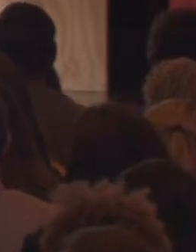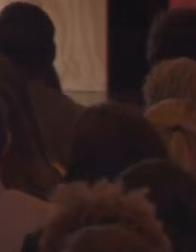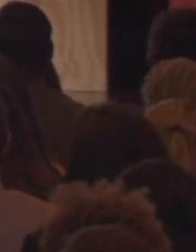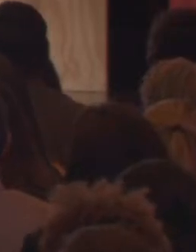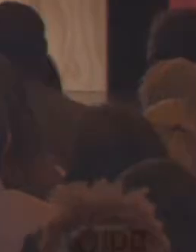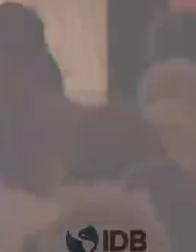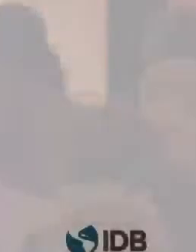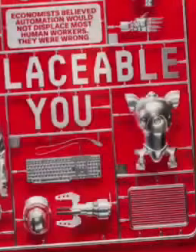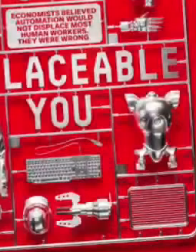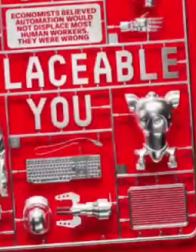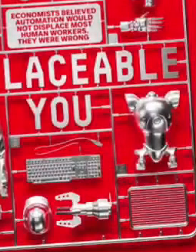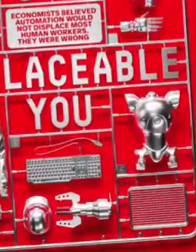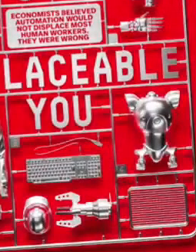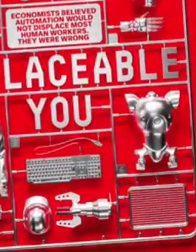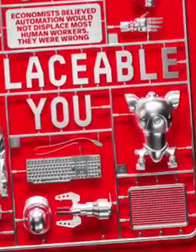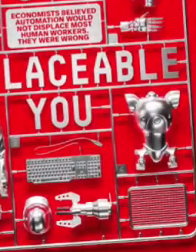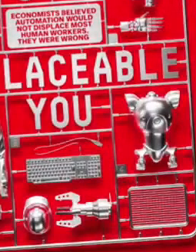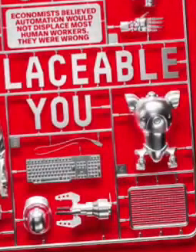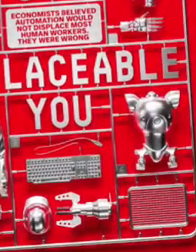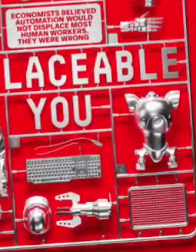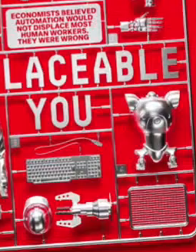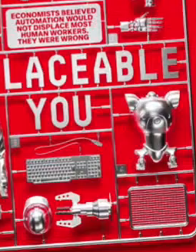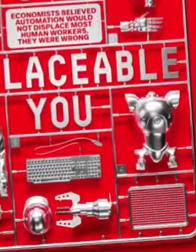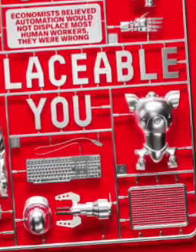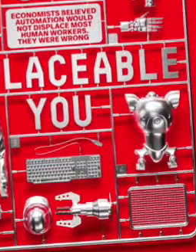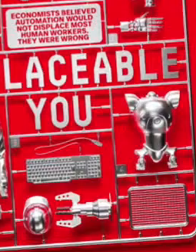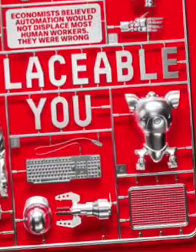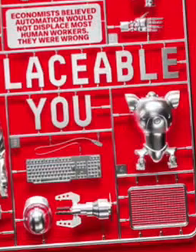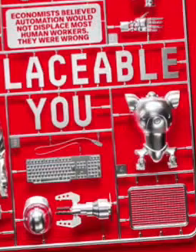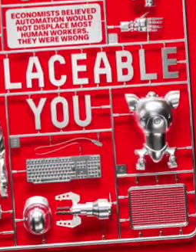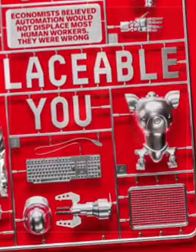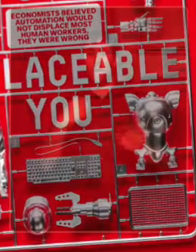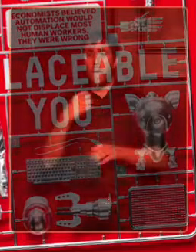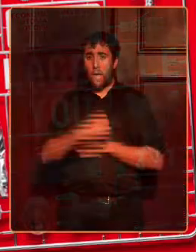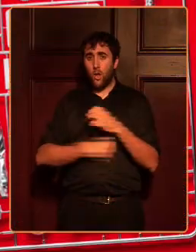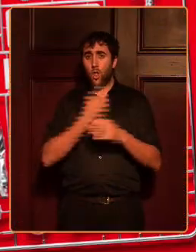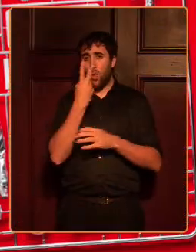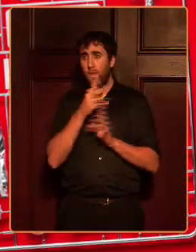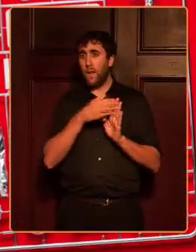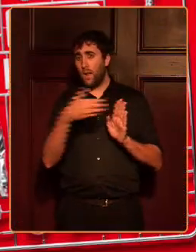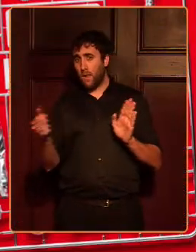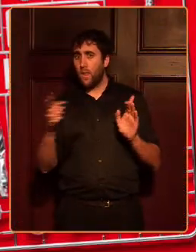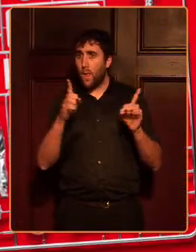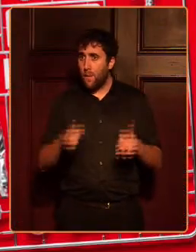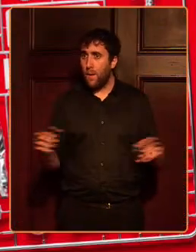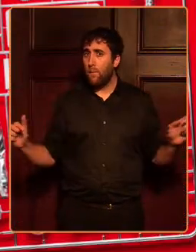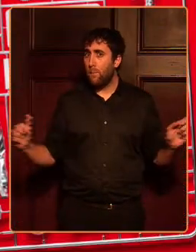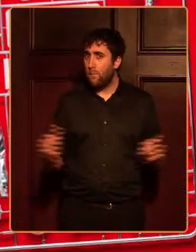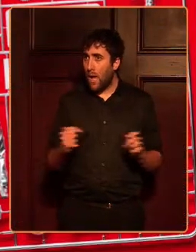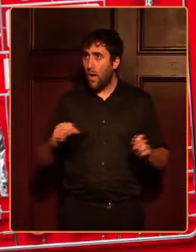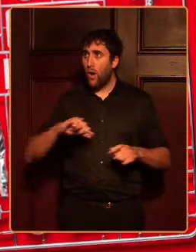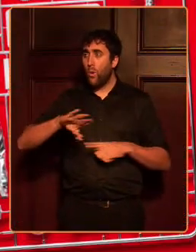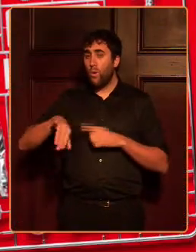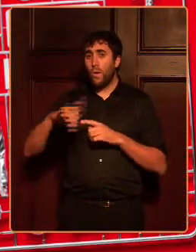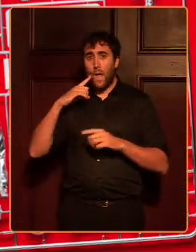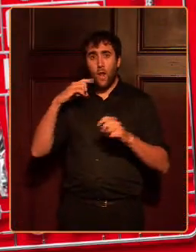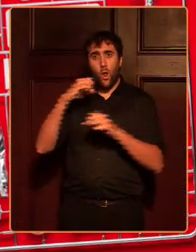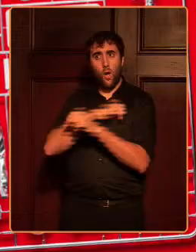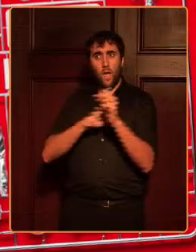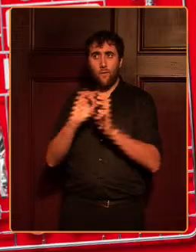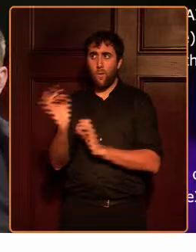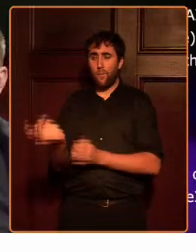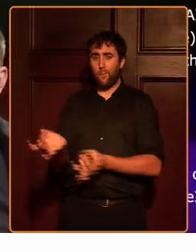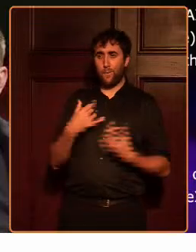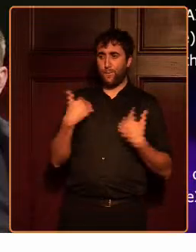mediados del siglo XX, en el siglo XXI, ese miedo a que la tecnología nos reemplace o